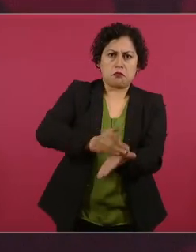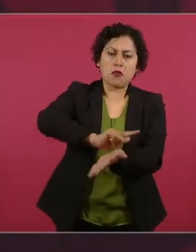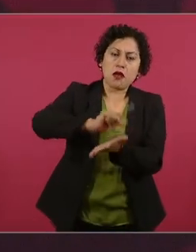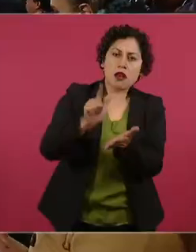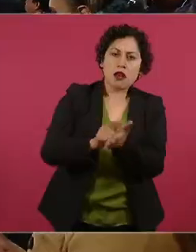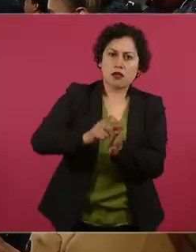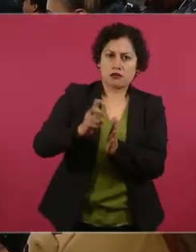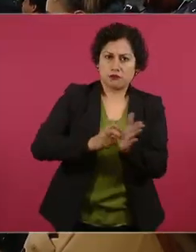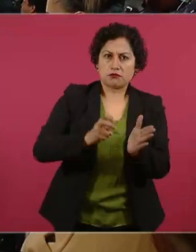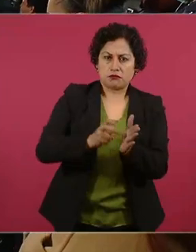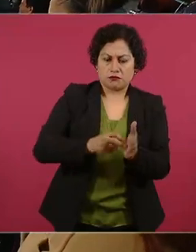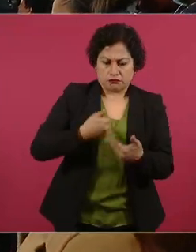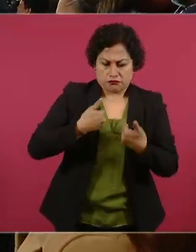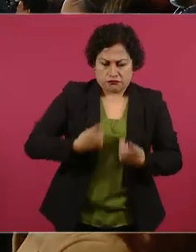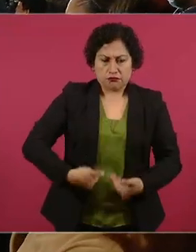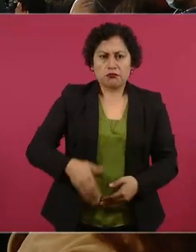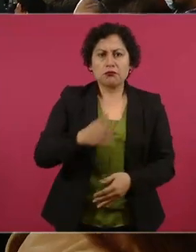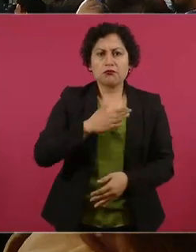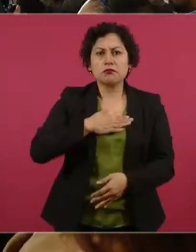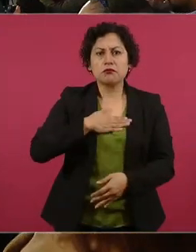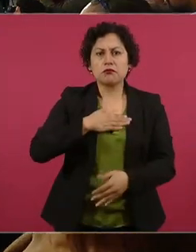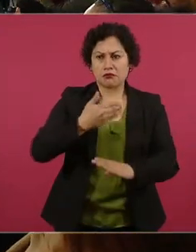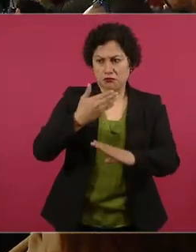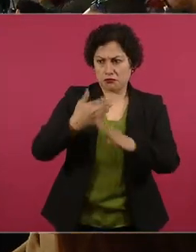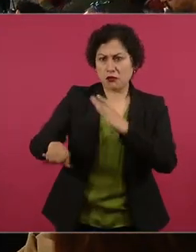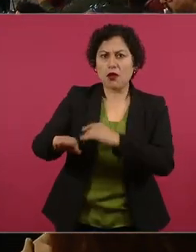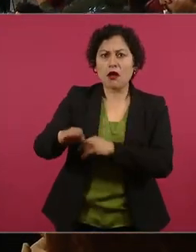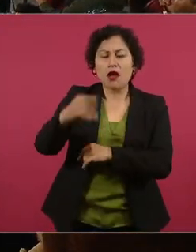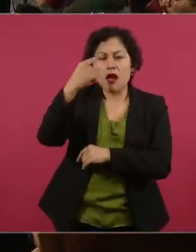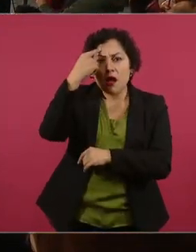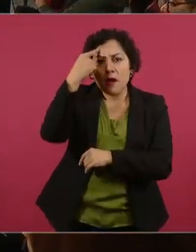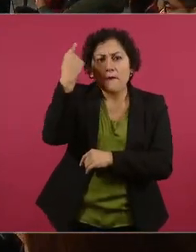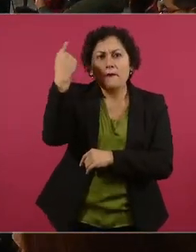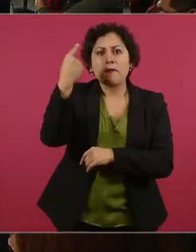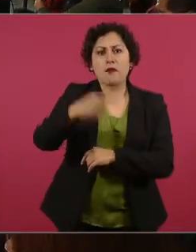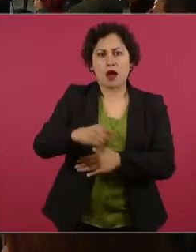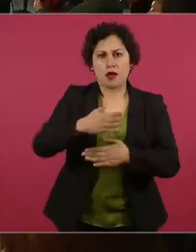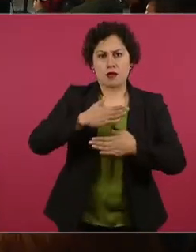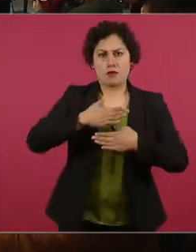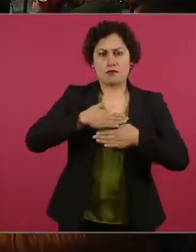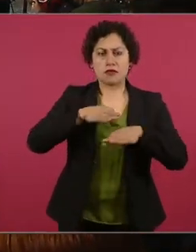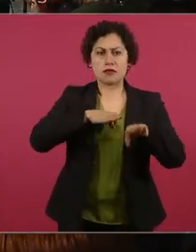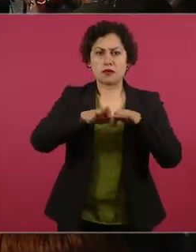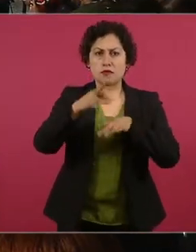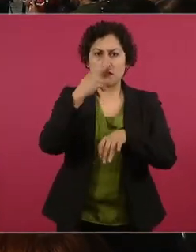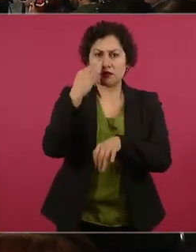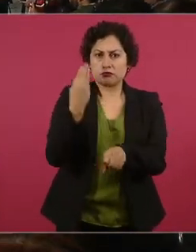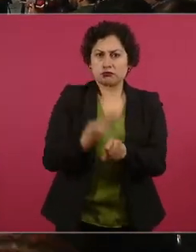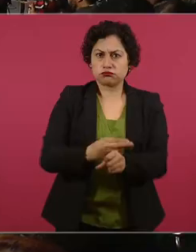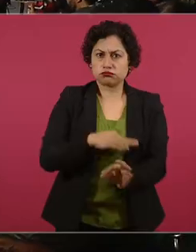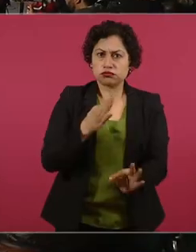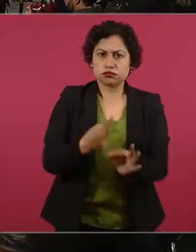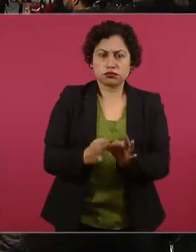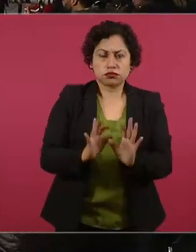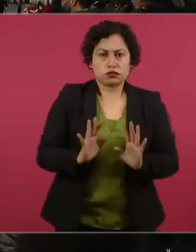Como presidente, estoy enviando porque quiero cumplir con mi responsabilidad.